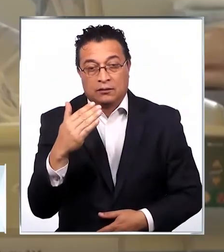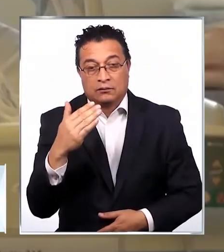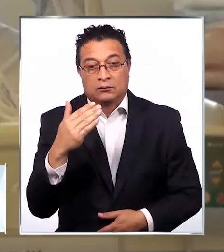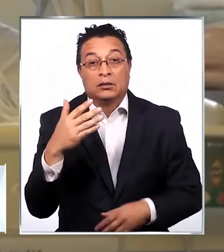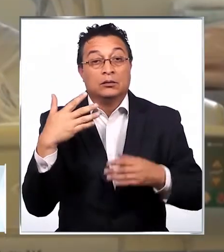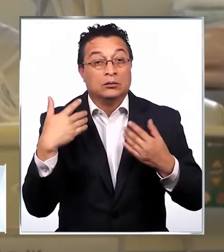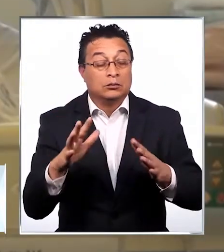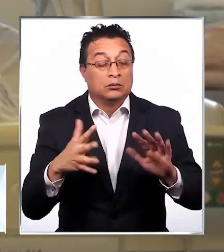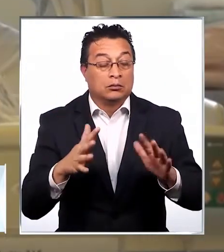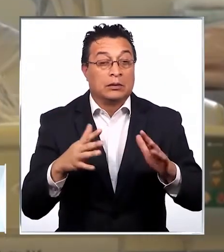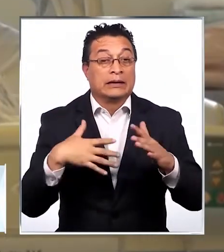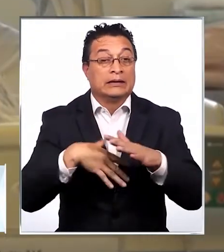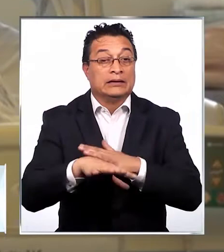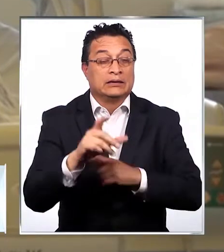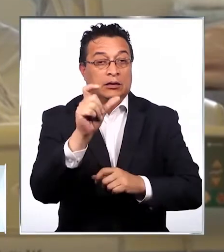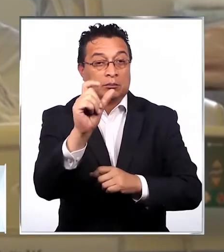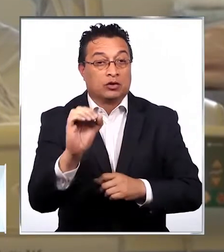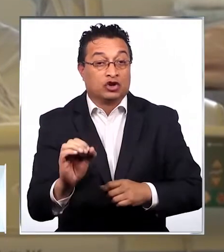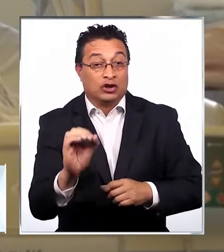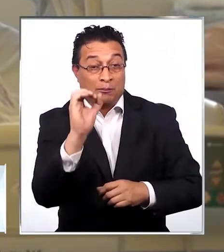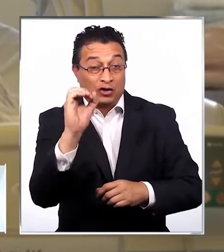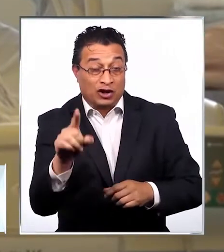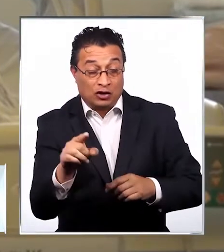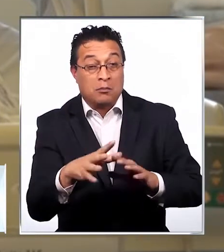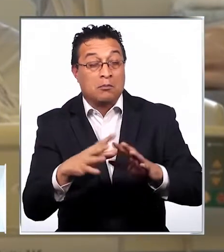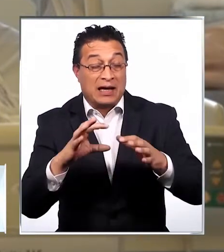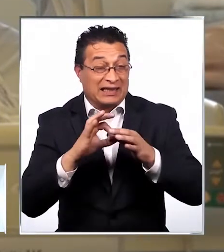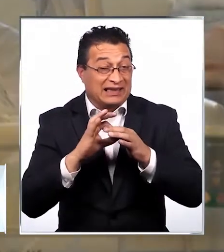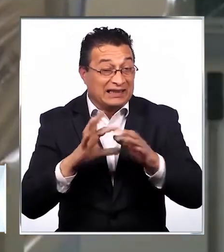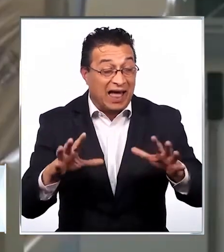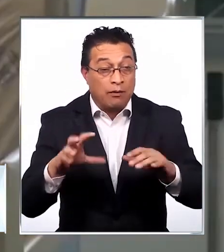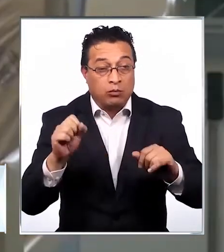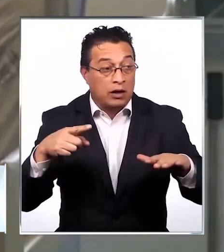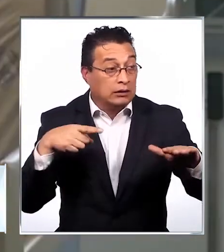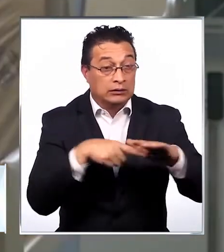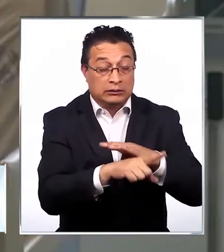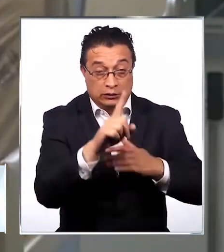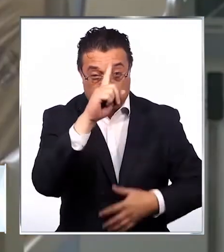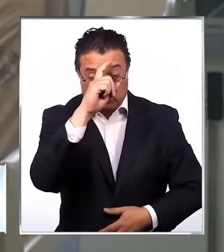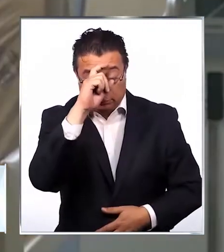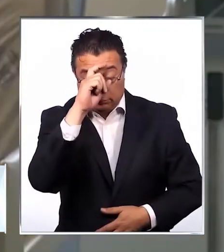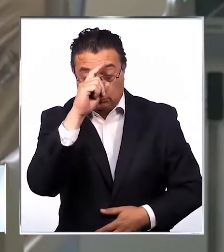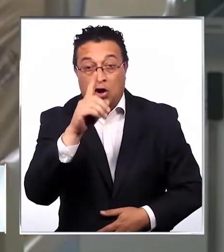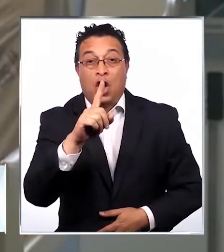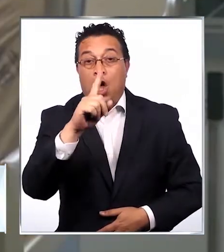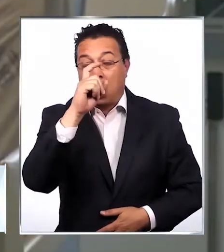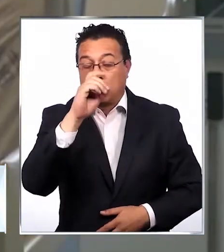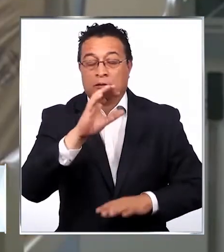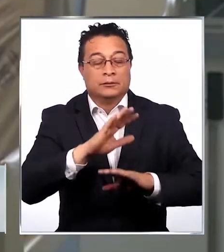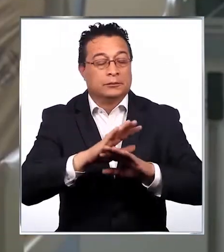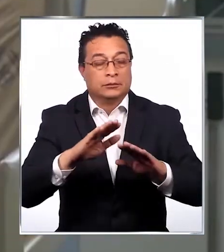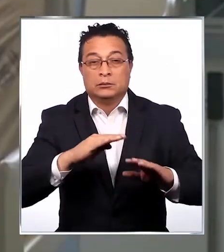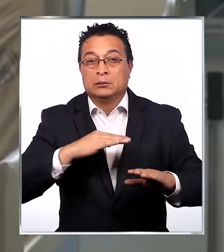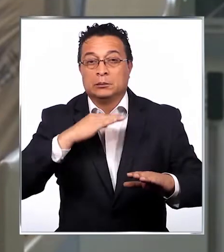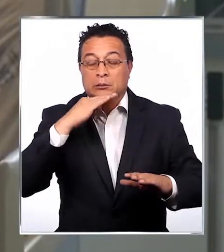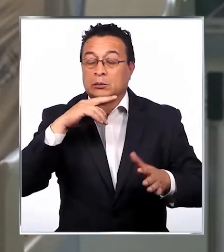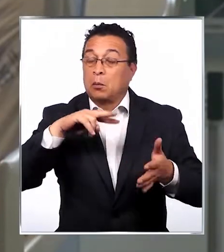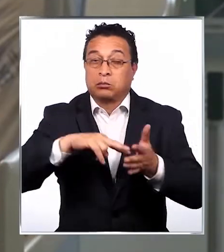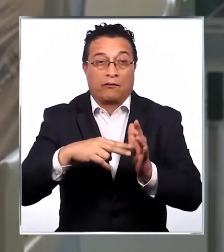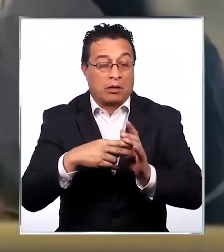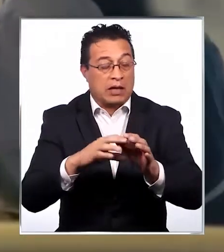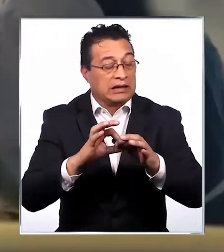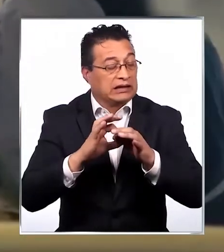Si pensamos que el 15% de ellos se agravará tanto como para ser internado, los hospitales están al borde de una